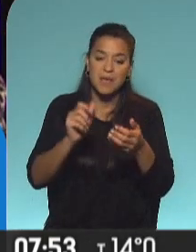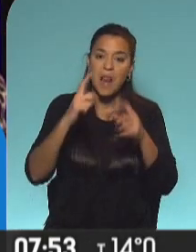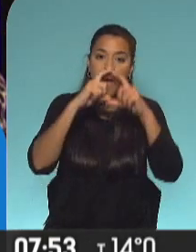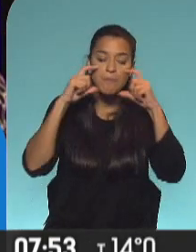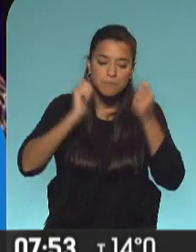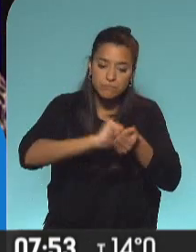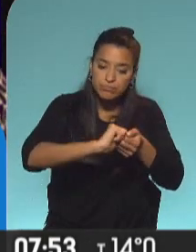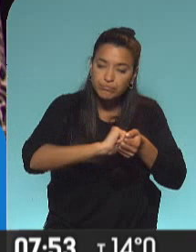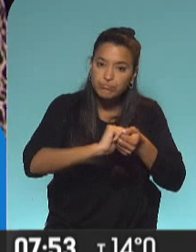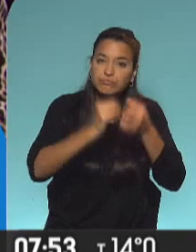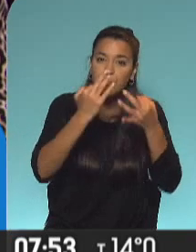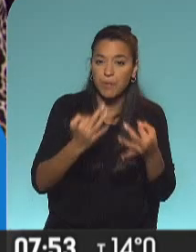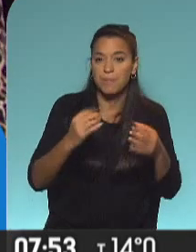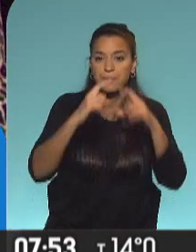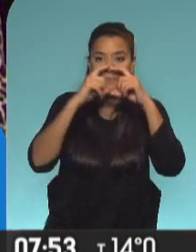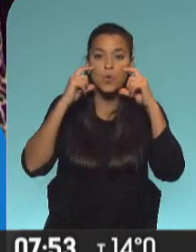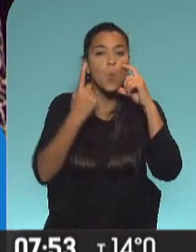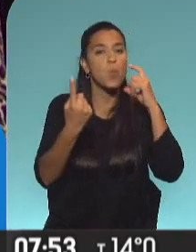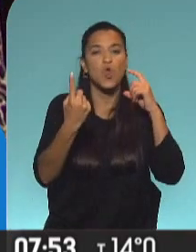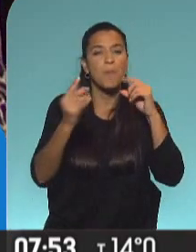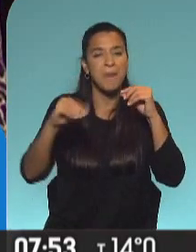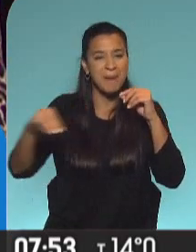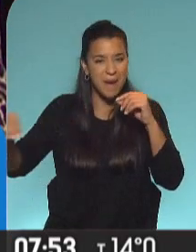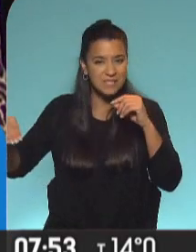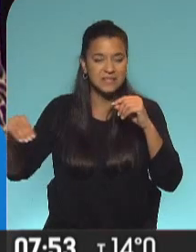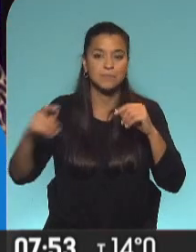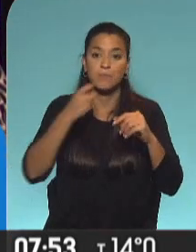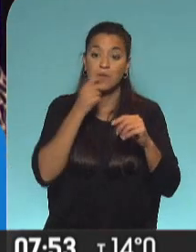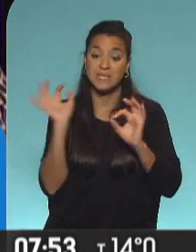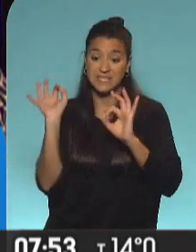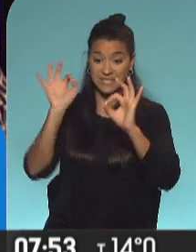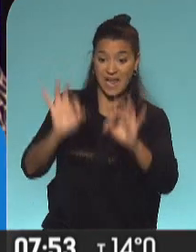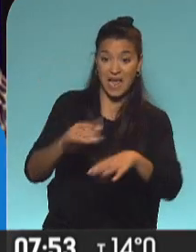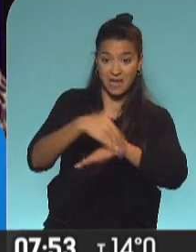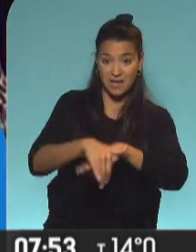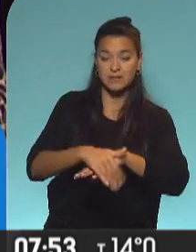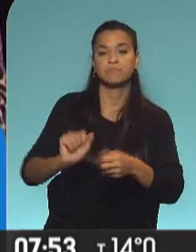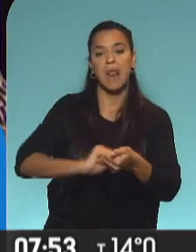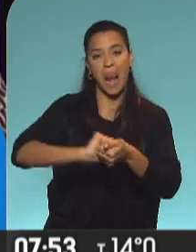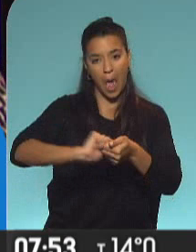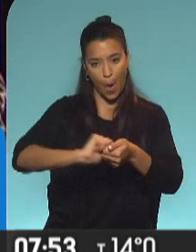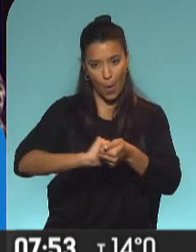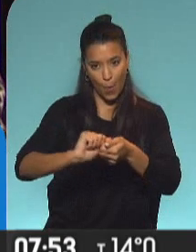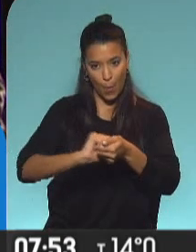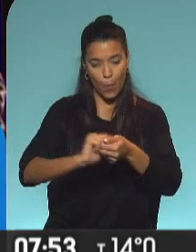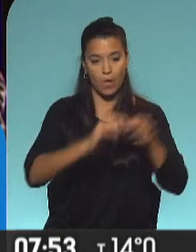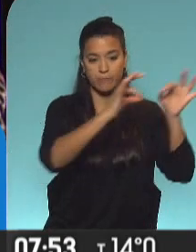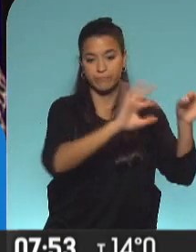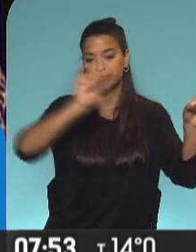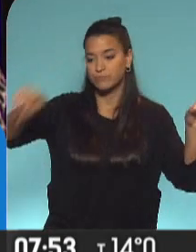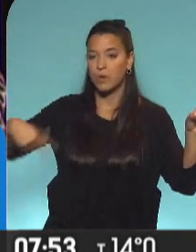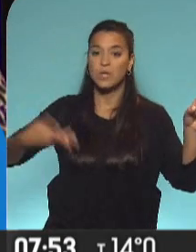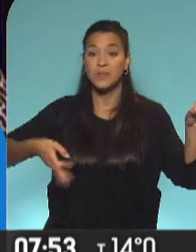tapabocas, es decir, que habría que tener más de uno. Cuando llegan de la calle de utilizarlo, deben higienizarlo y utilizar uno nuevo